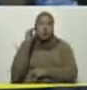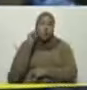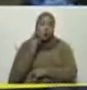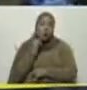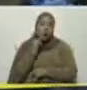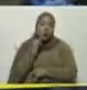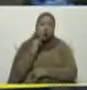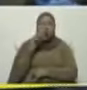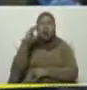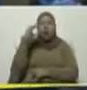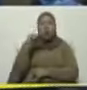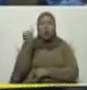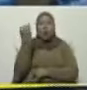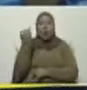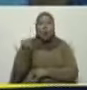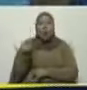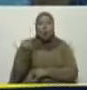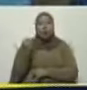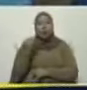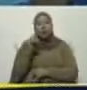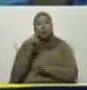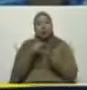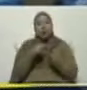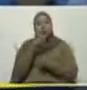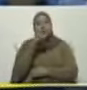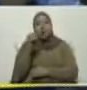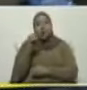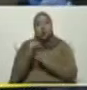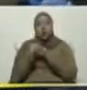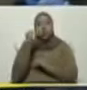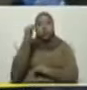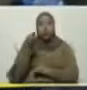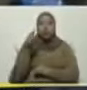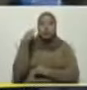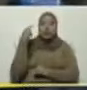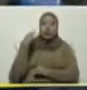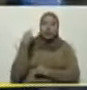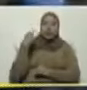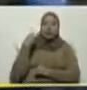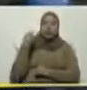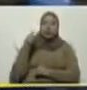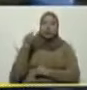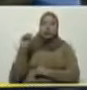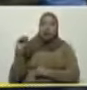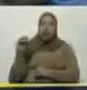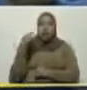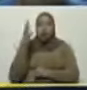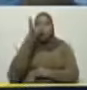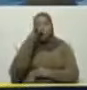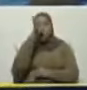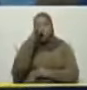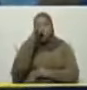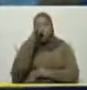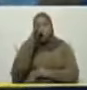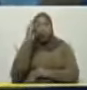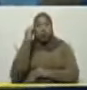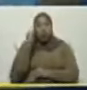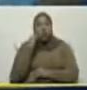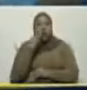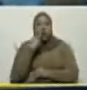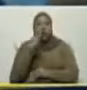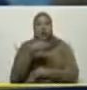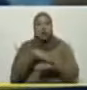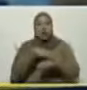150 flaquito y dijeron es un loco lo llamaban el loco el loco agarren su